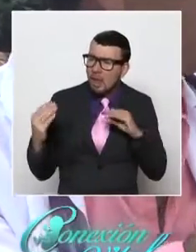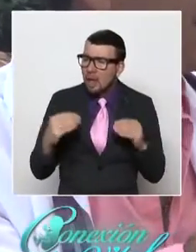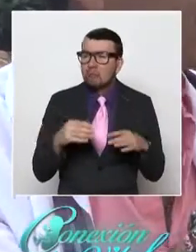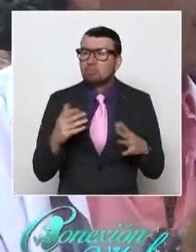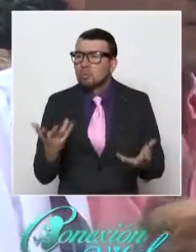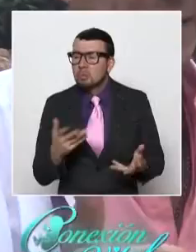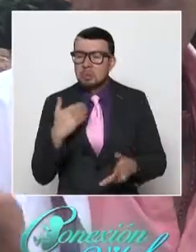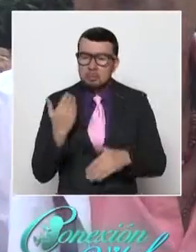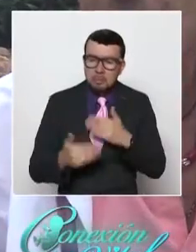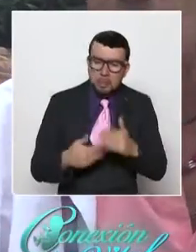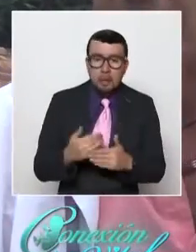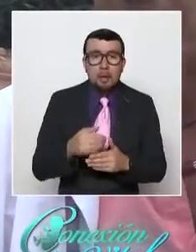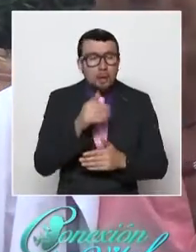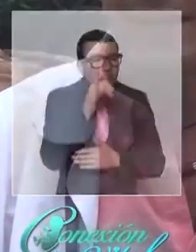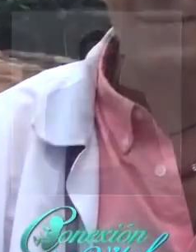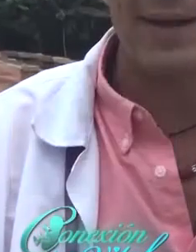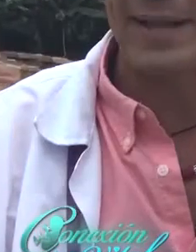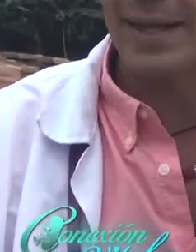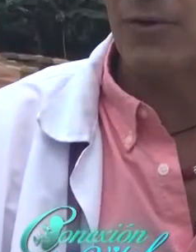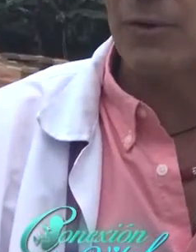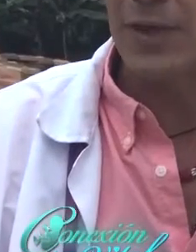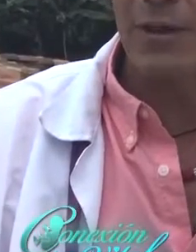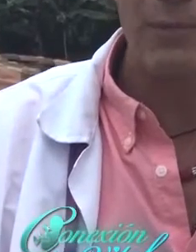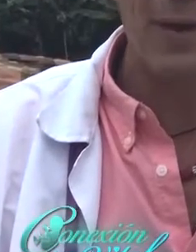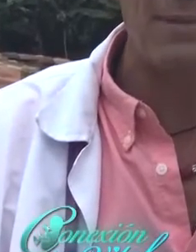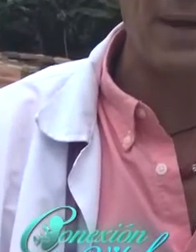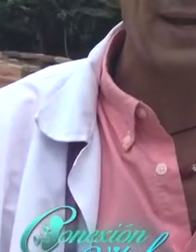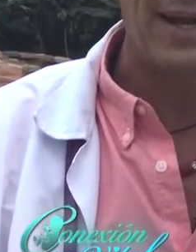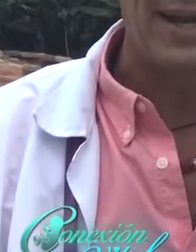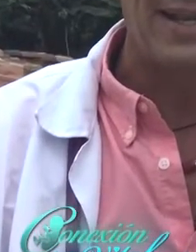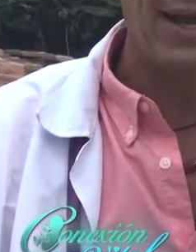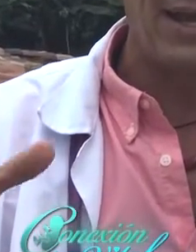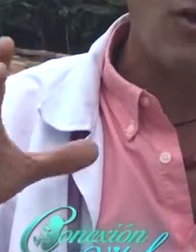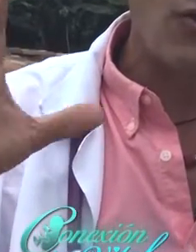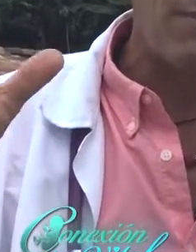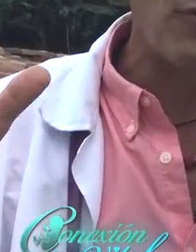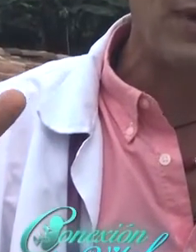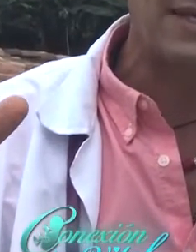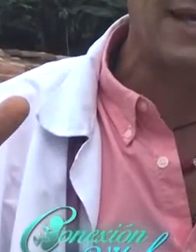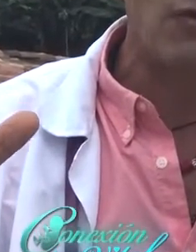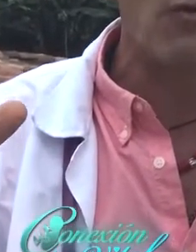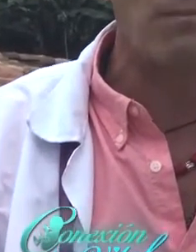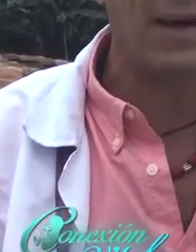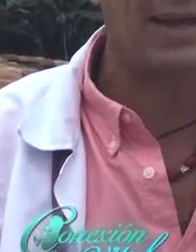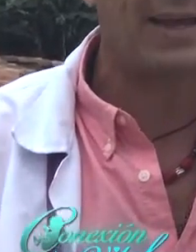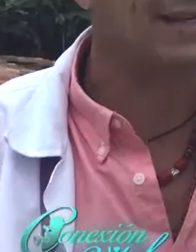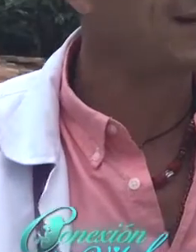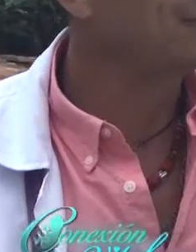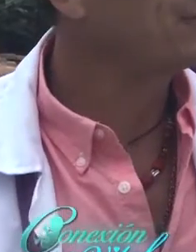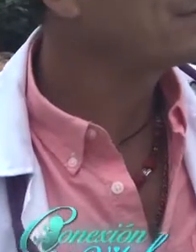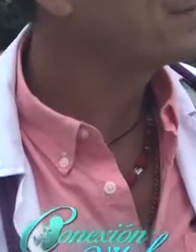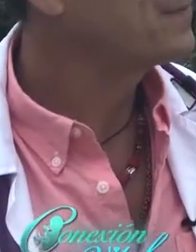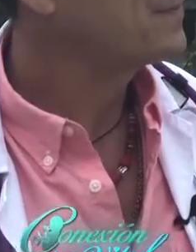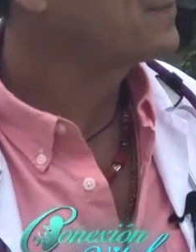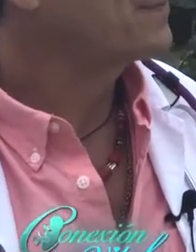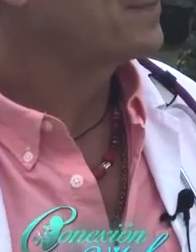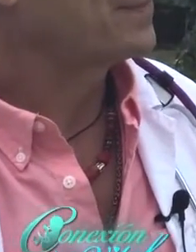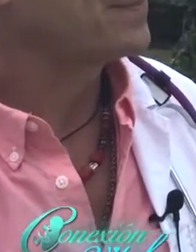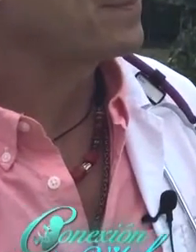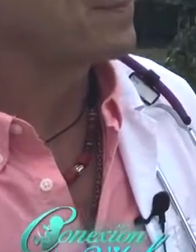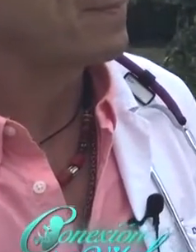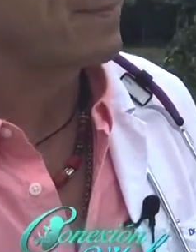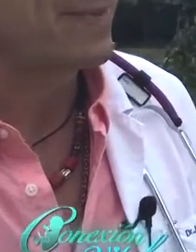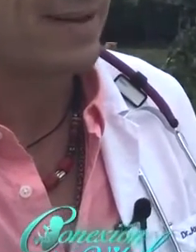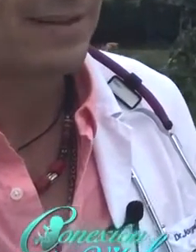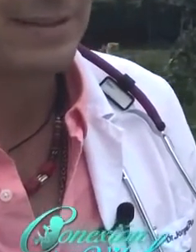esto y vamos a hacer unas tomas de un ambiente diferente, lo que ustedes pueden ver de lo que podría ser un parque de la salud. Hoy